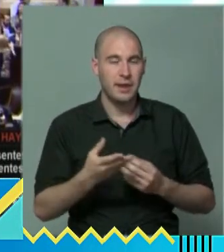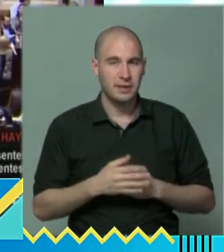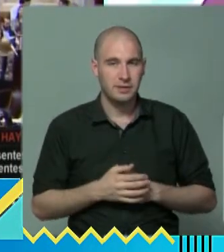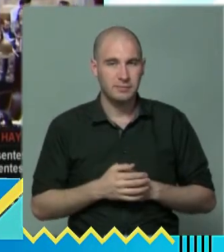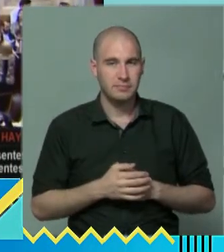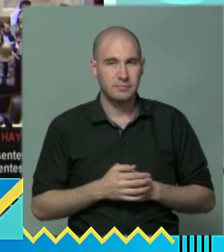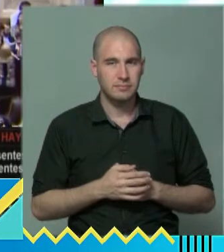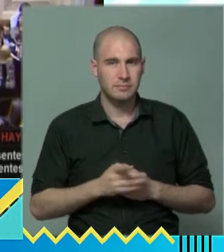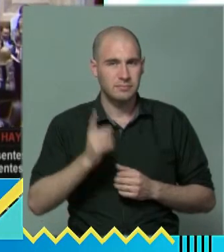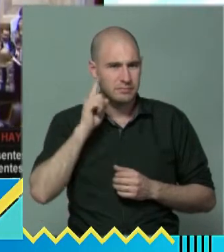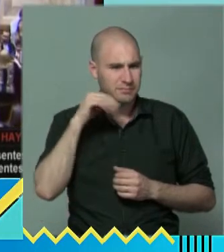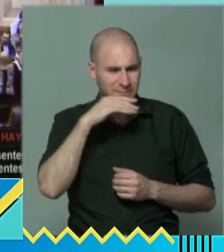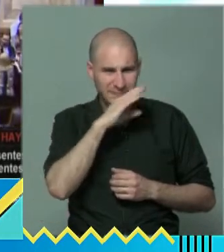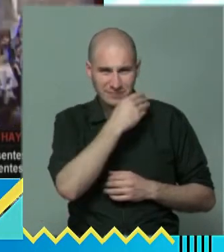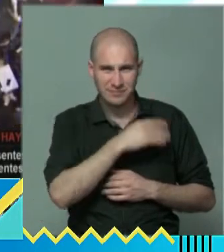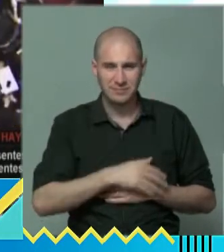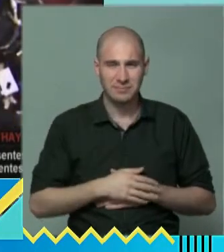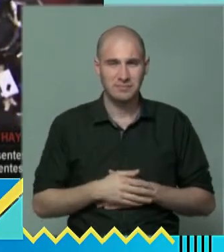con el de corrupción.